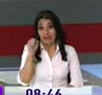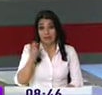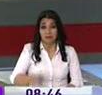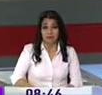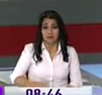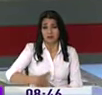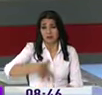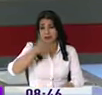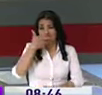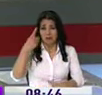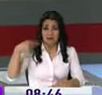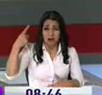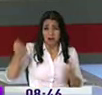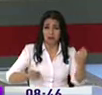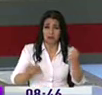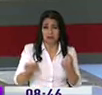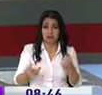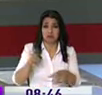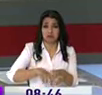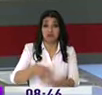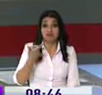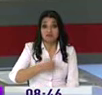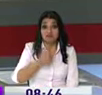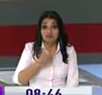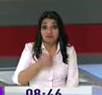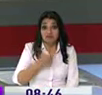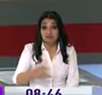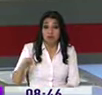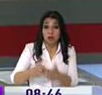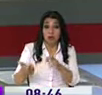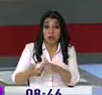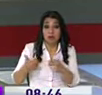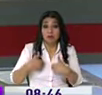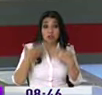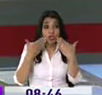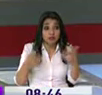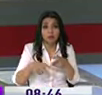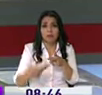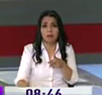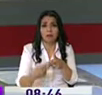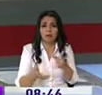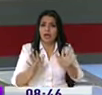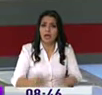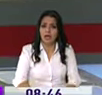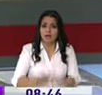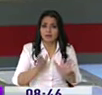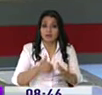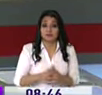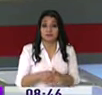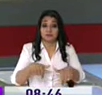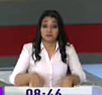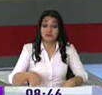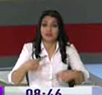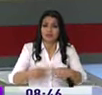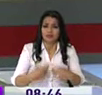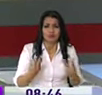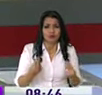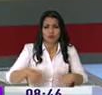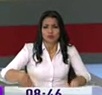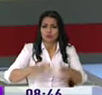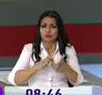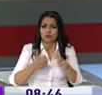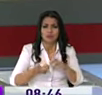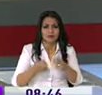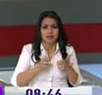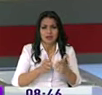violencia, la locura. Se pegan los tragos y no saben qué pasa y ese es el resultado. La ciudad está llena de violencia en ese aspecto,